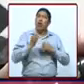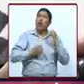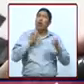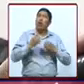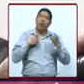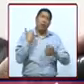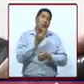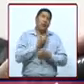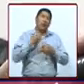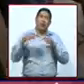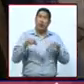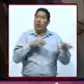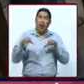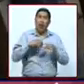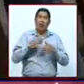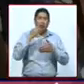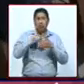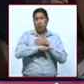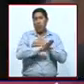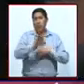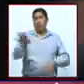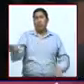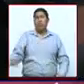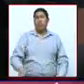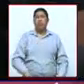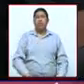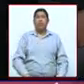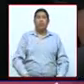como también nuestras habilidades internas.